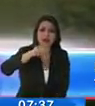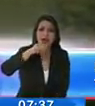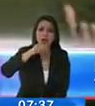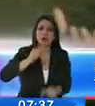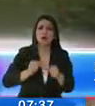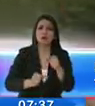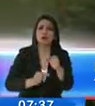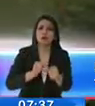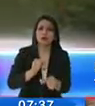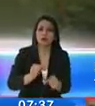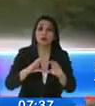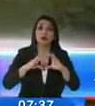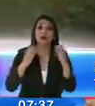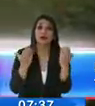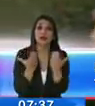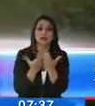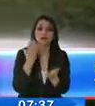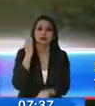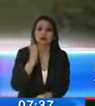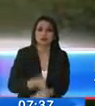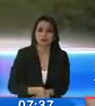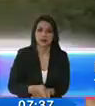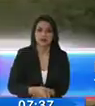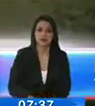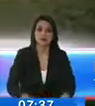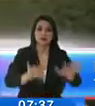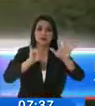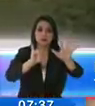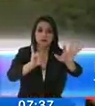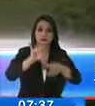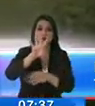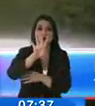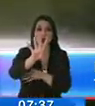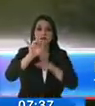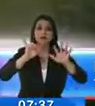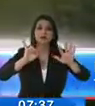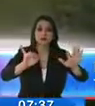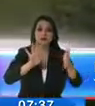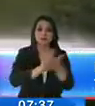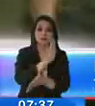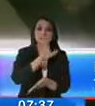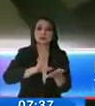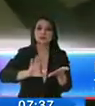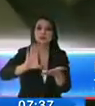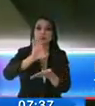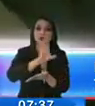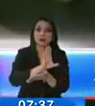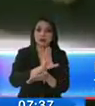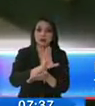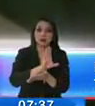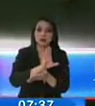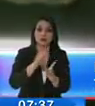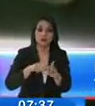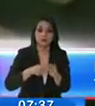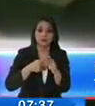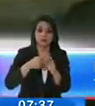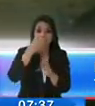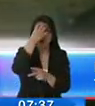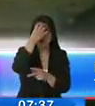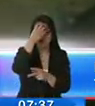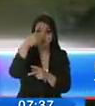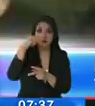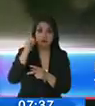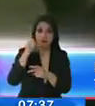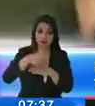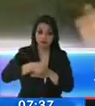recordar que las clases están suspendidas para 646 establecimientos educativos que comienzan desde la avenida con dormían en el sur de